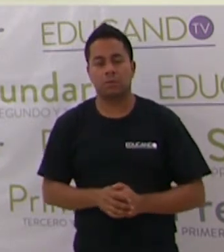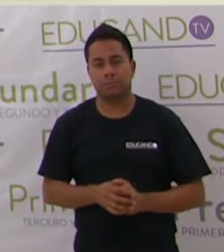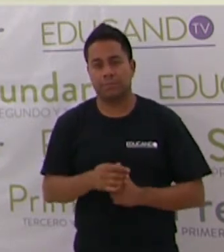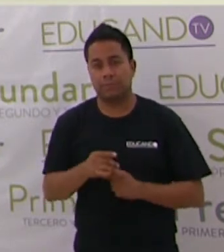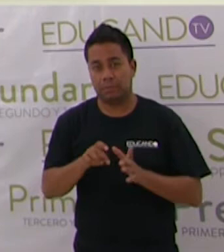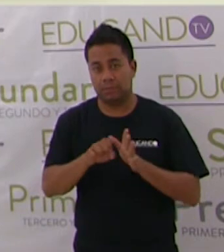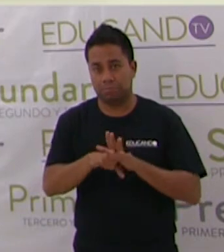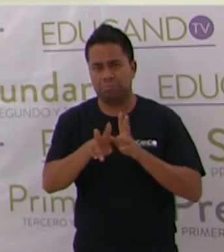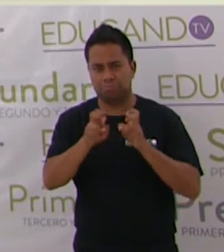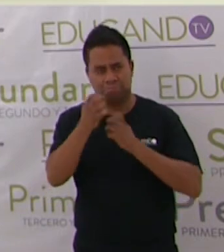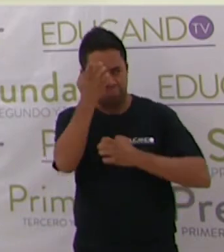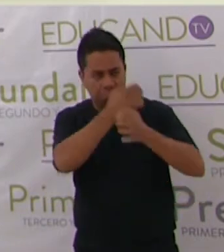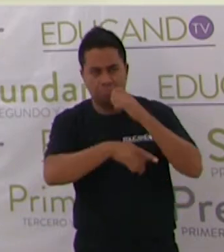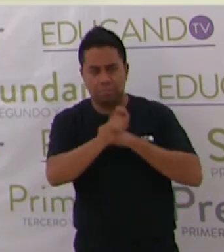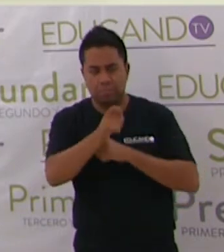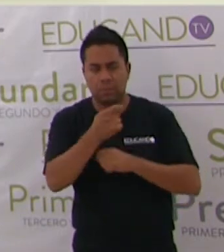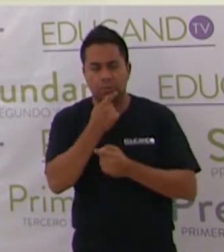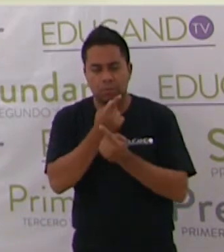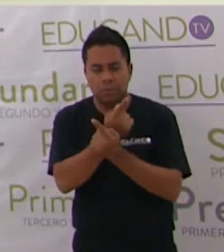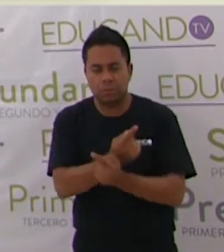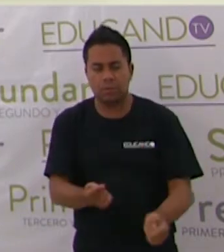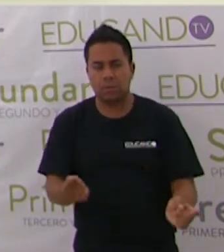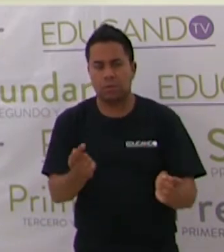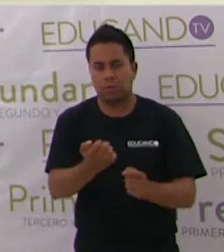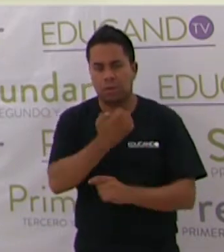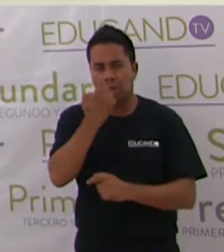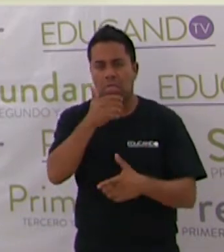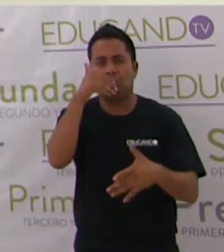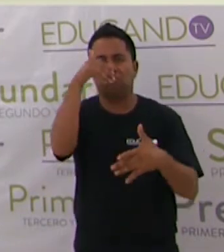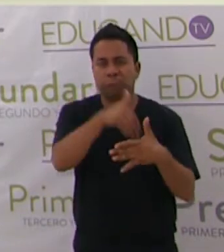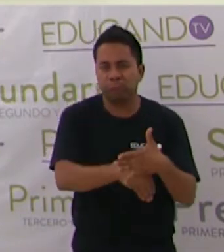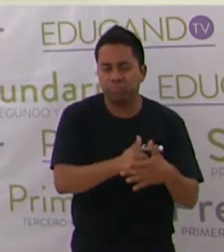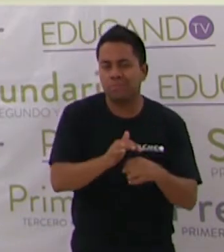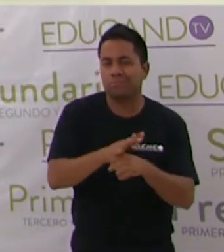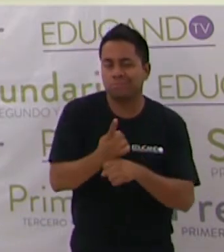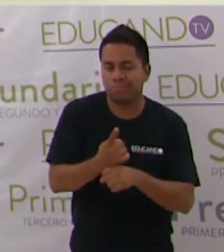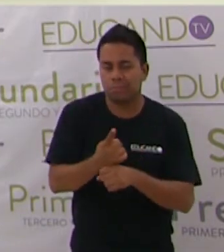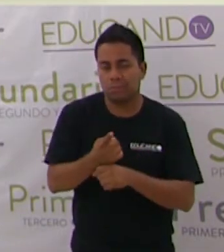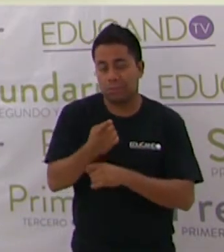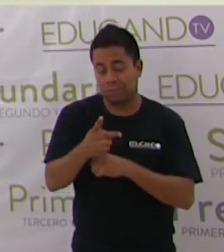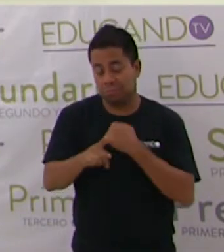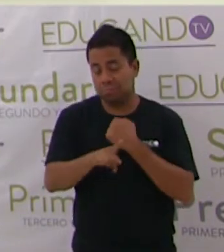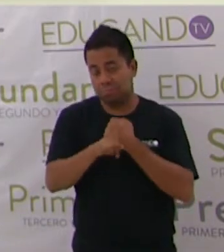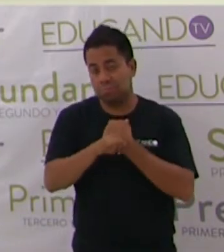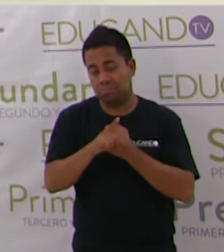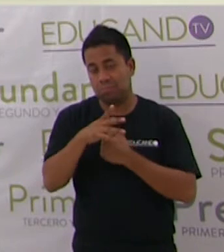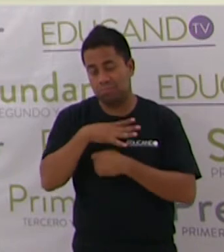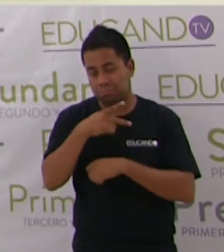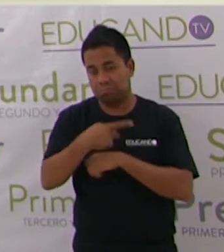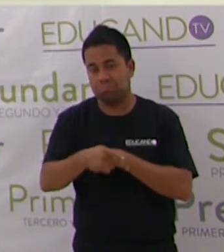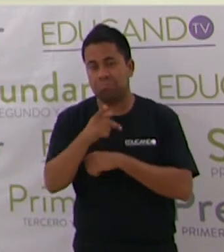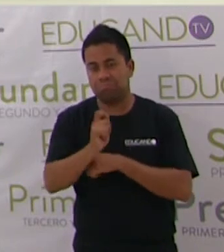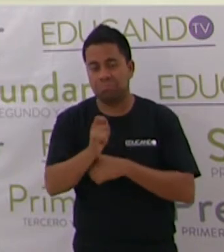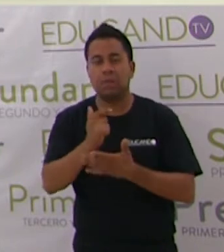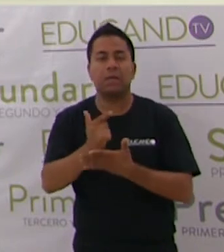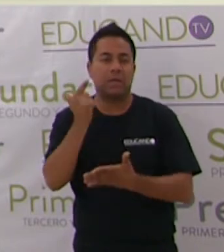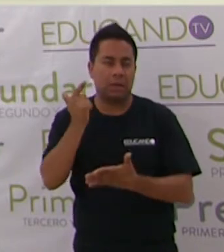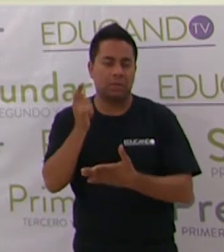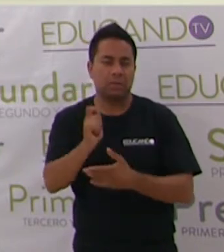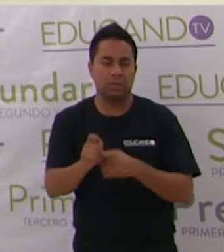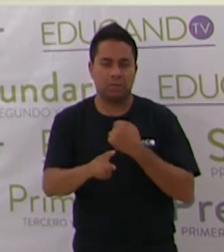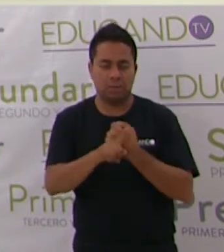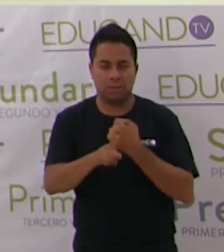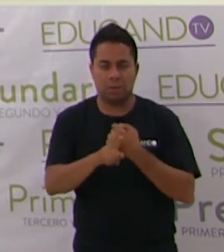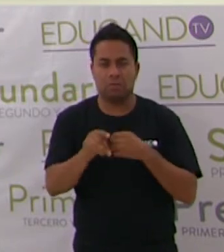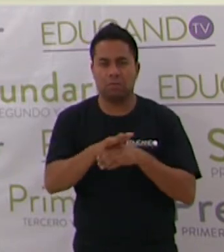niños desertan de la escuela. Uno de los problemas más graves de la escuela, que